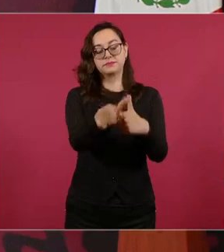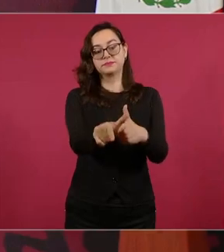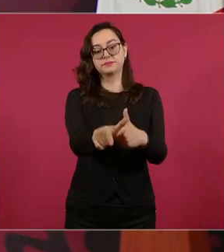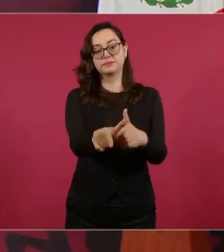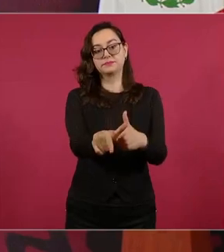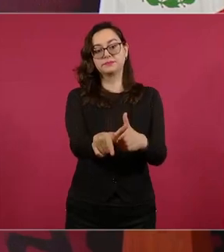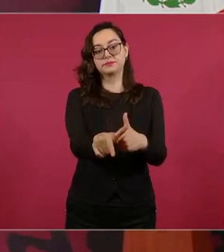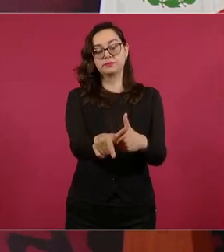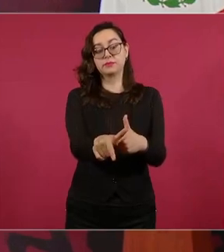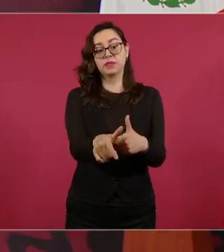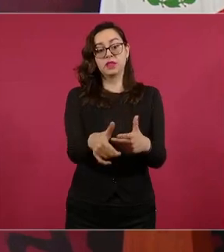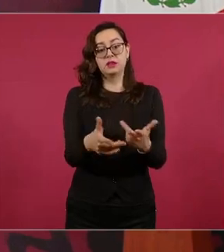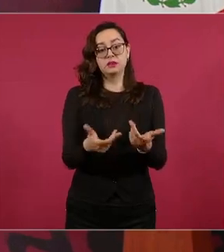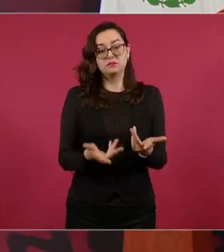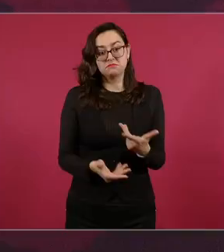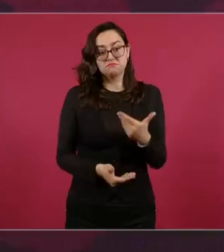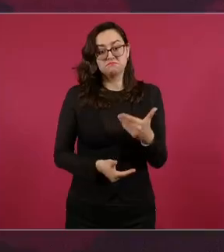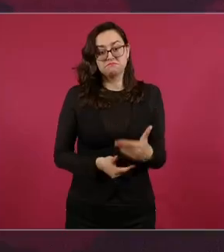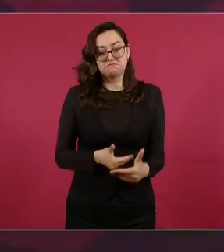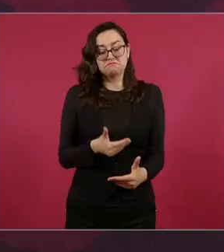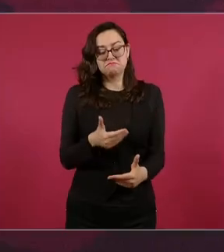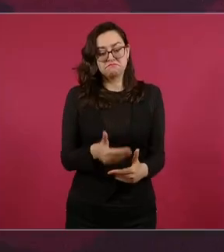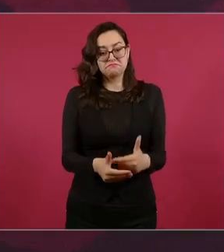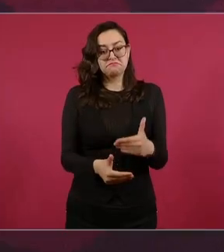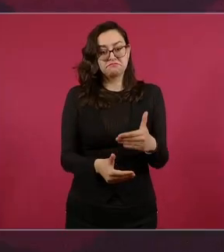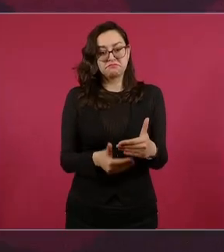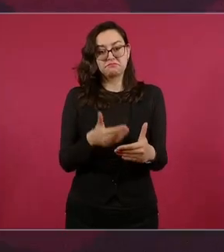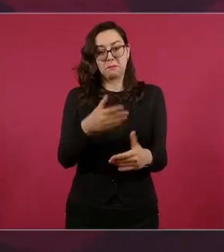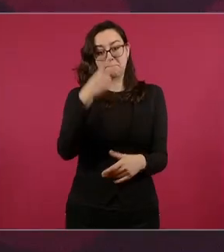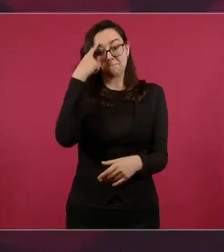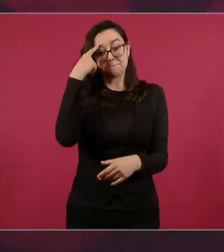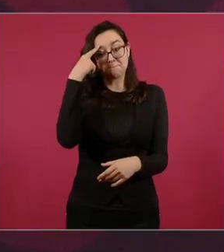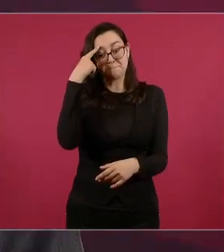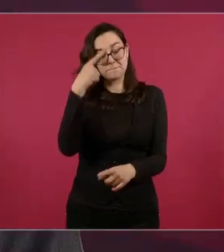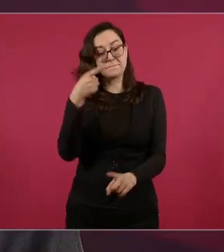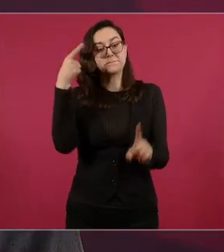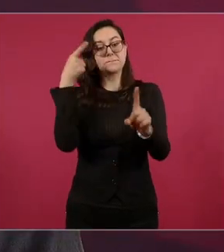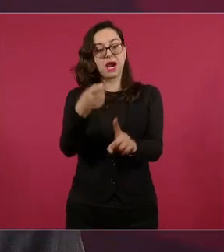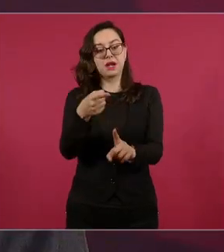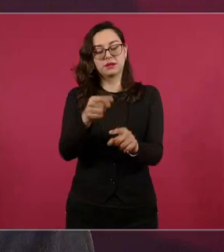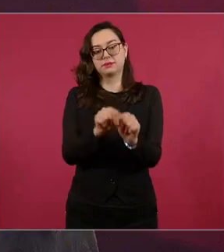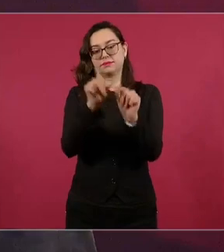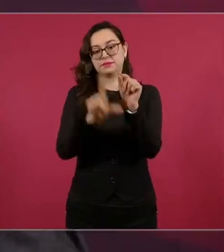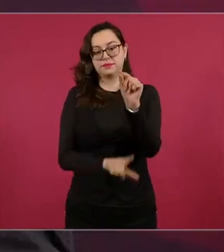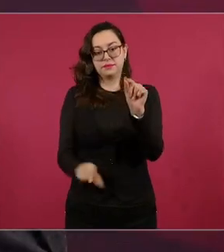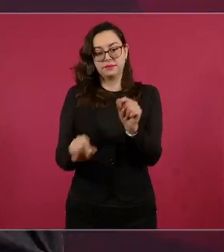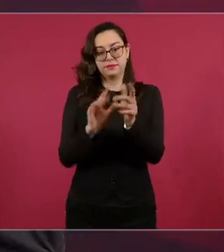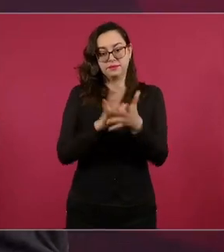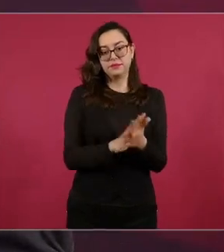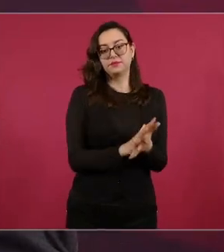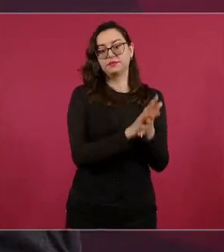seguir avanzando hacia la transformación del país, sino